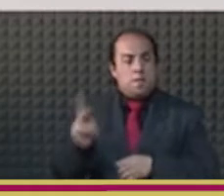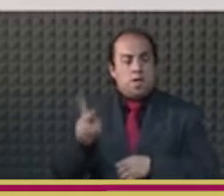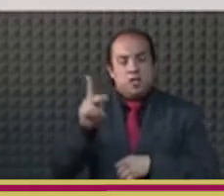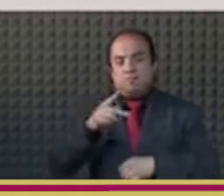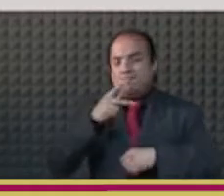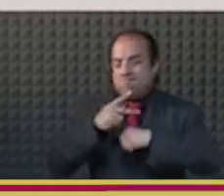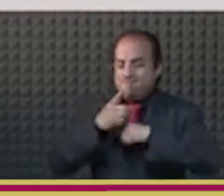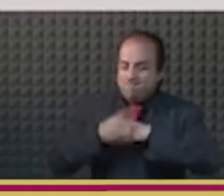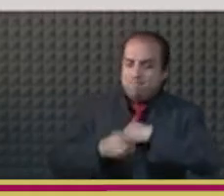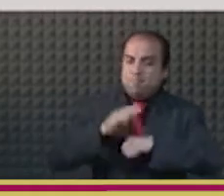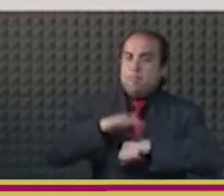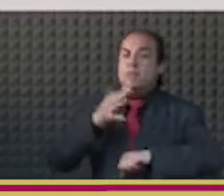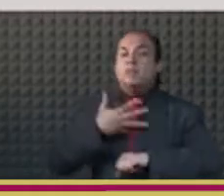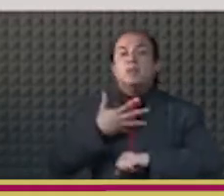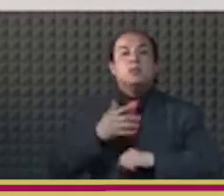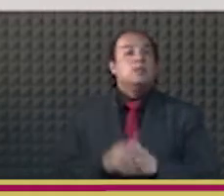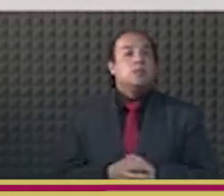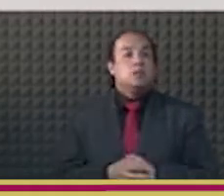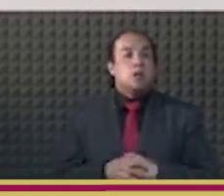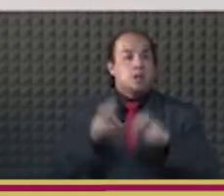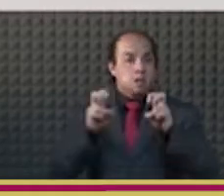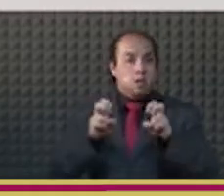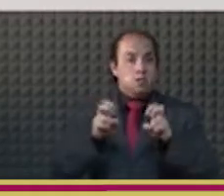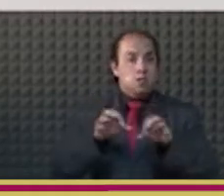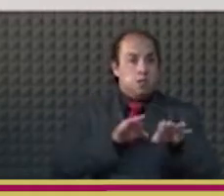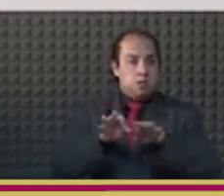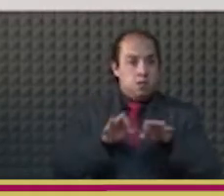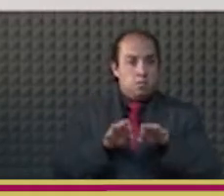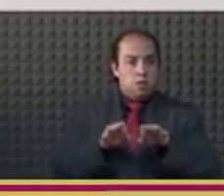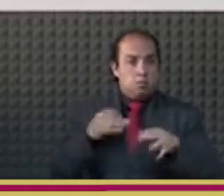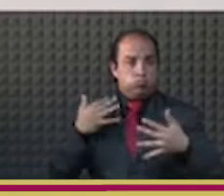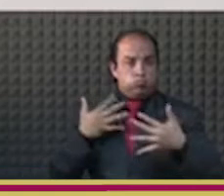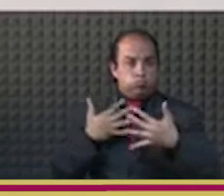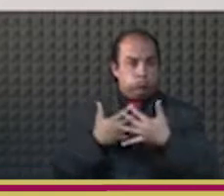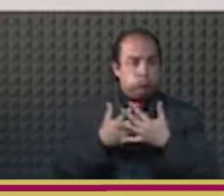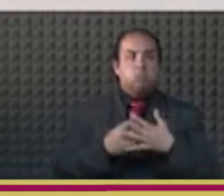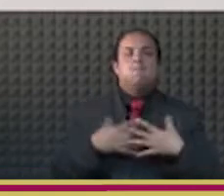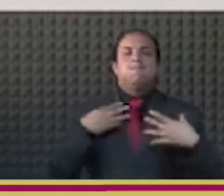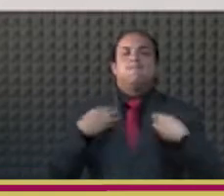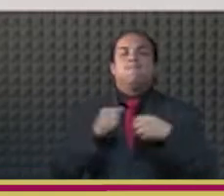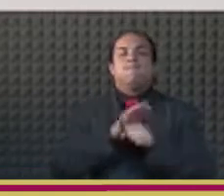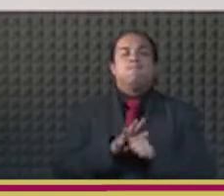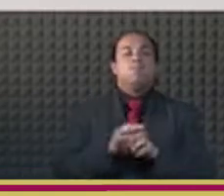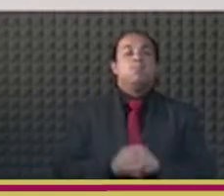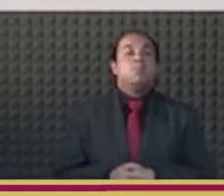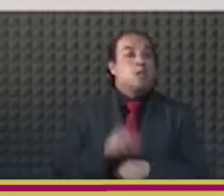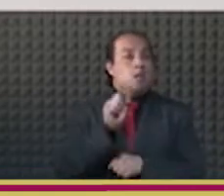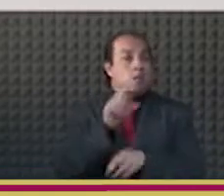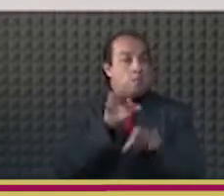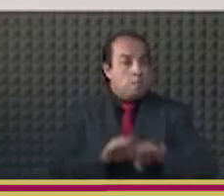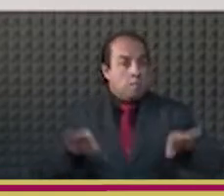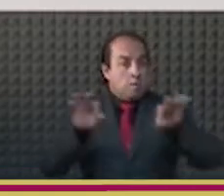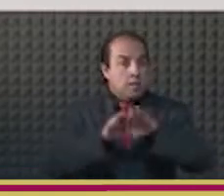quienes fueron de los más afectados en términos de empleo a lo largo de la pandemia. Aunque también cabe destacar que no